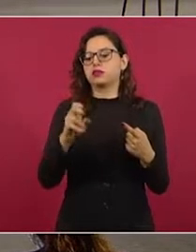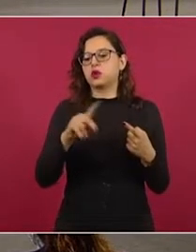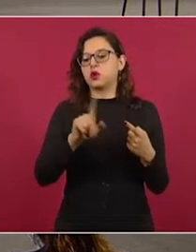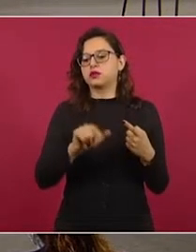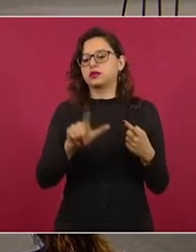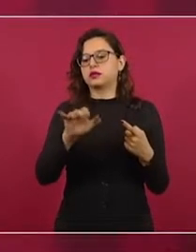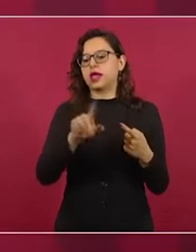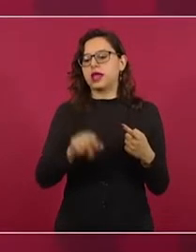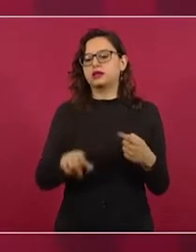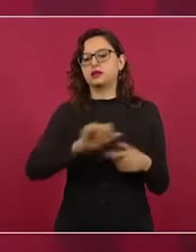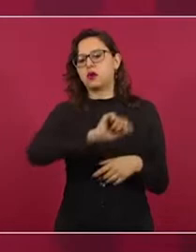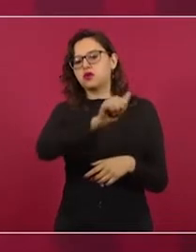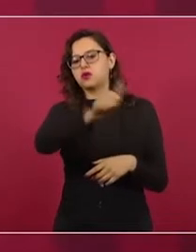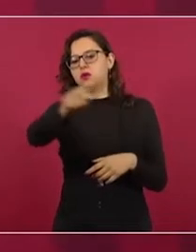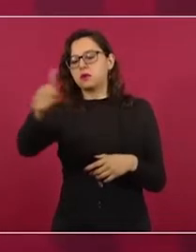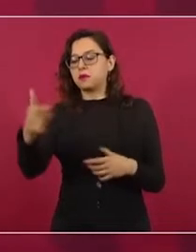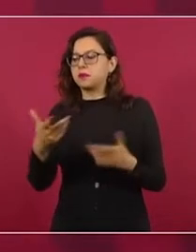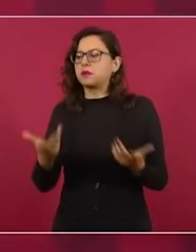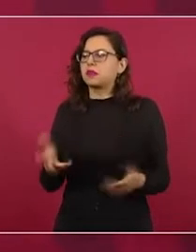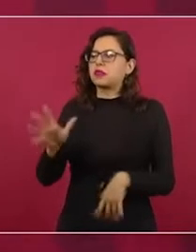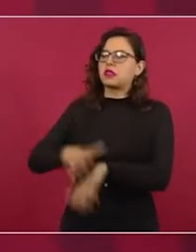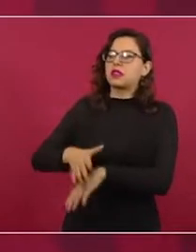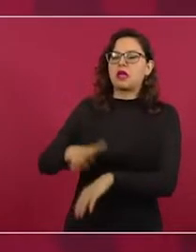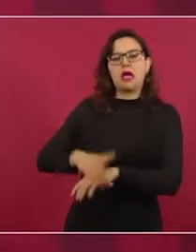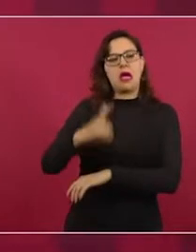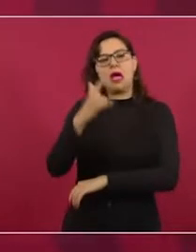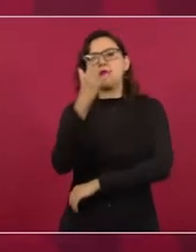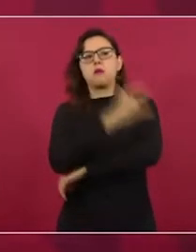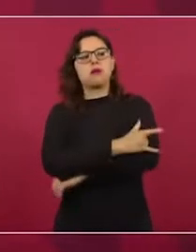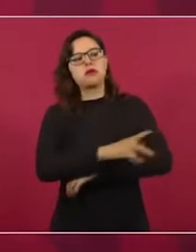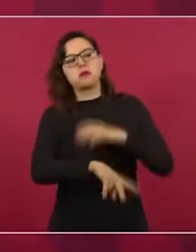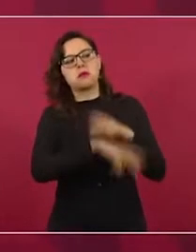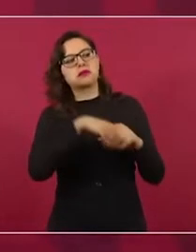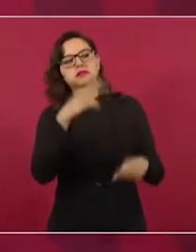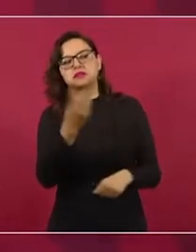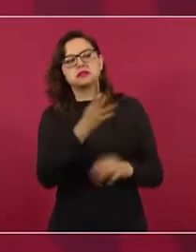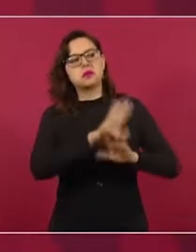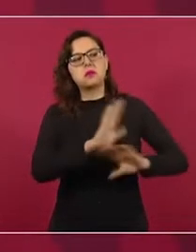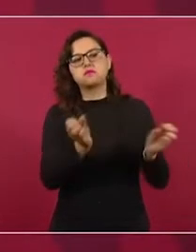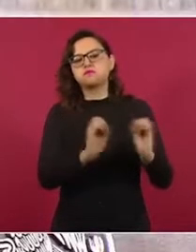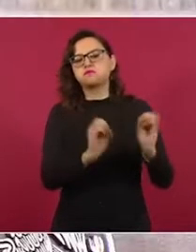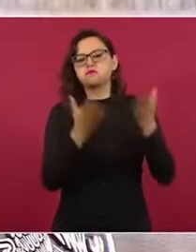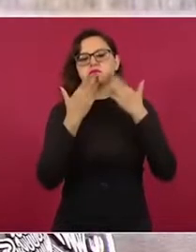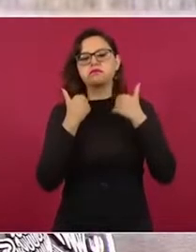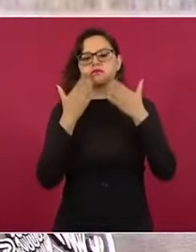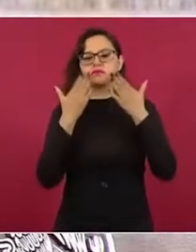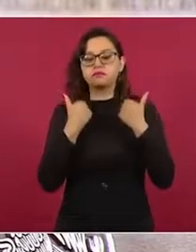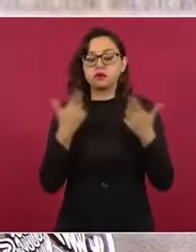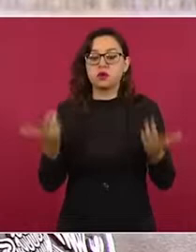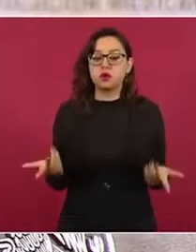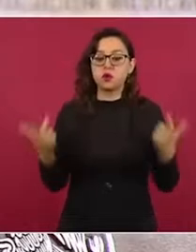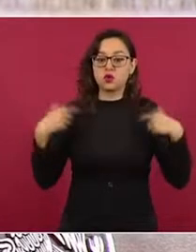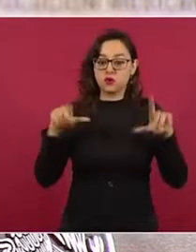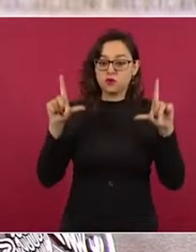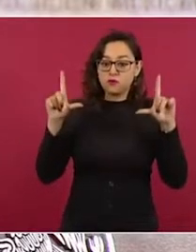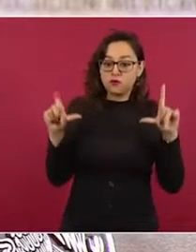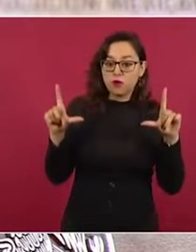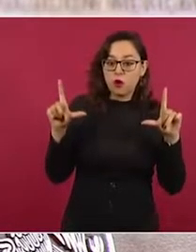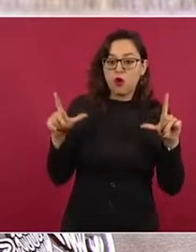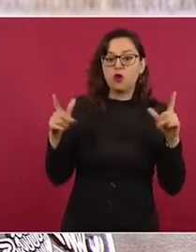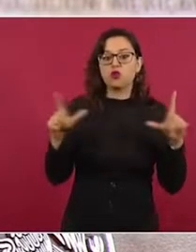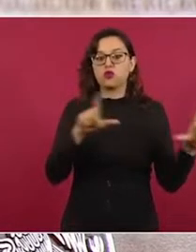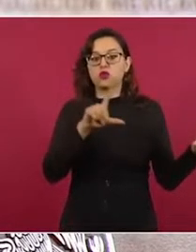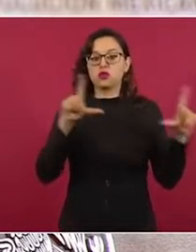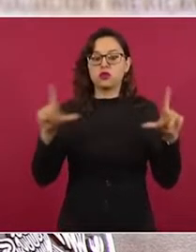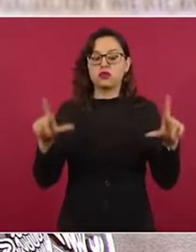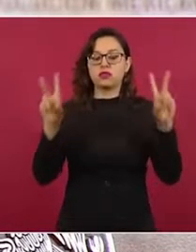Compartieron videos para decir que el aeropuerto estaba vacío, sobre todo una fotografía de una pantalla de vuelos del aeropuerto con